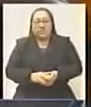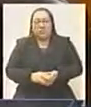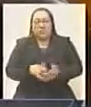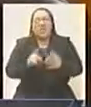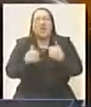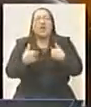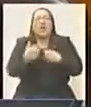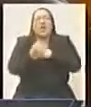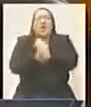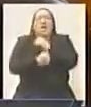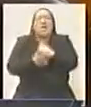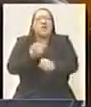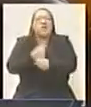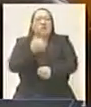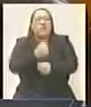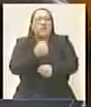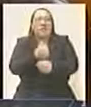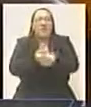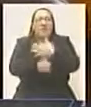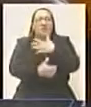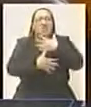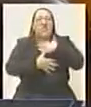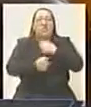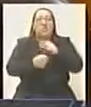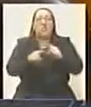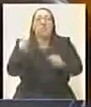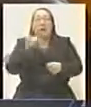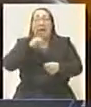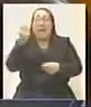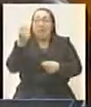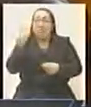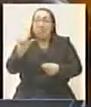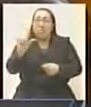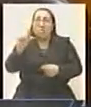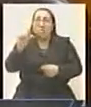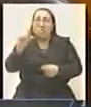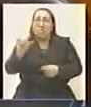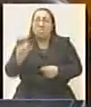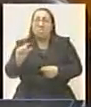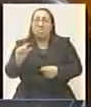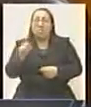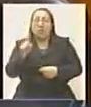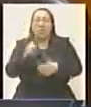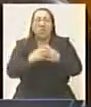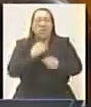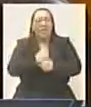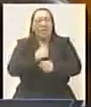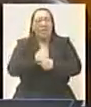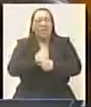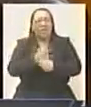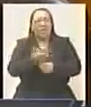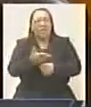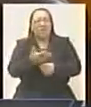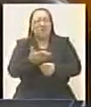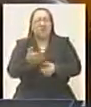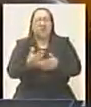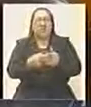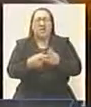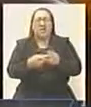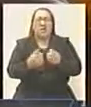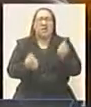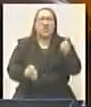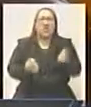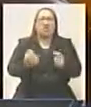que tienen años de servicio, señor presidente, pero ganan menos que un trabajador que conduce